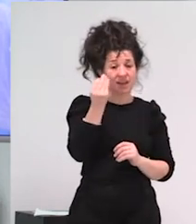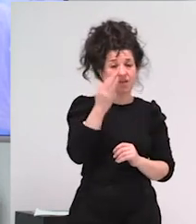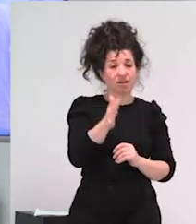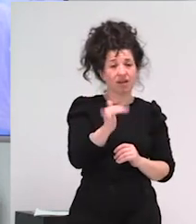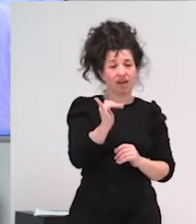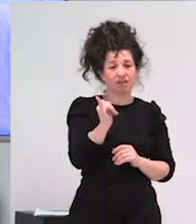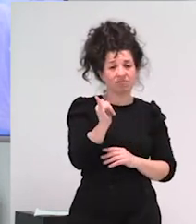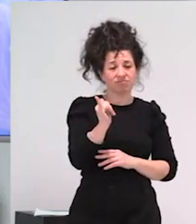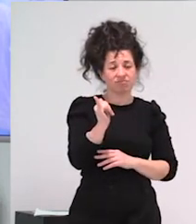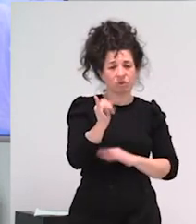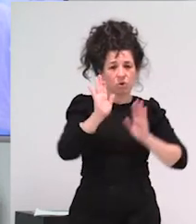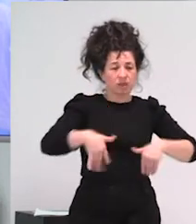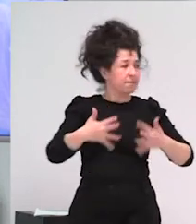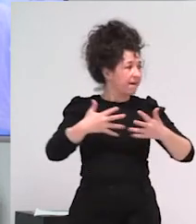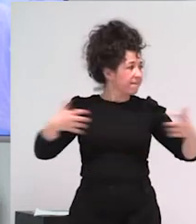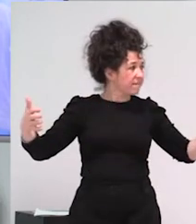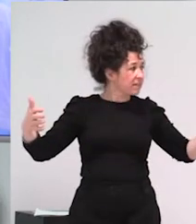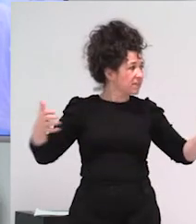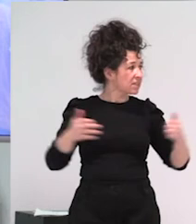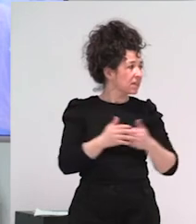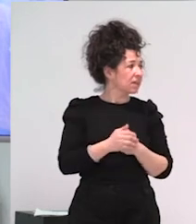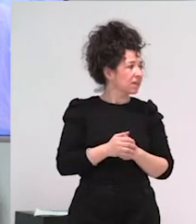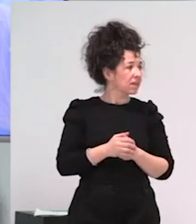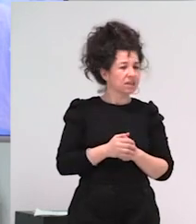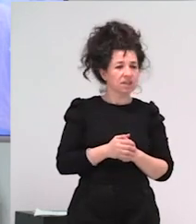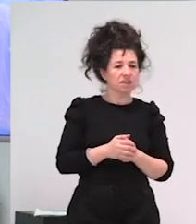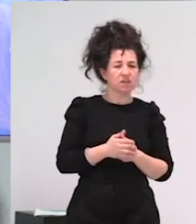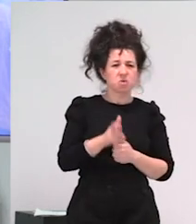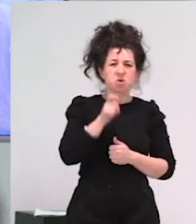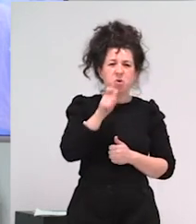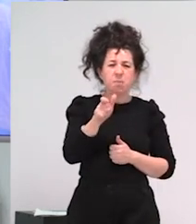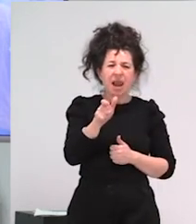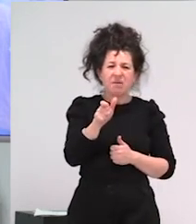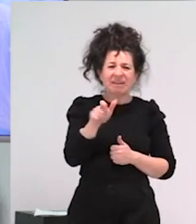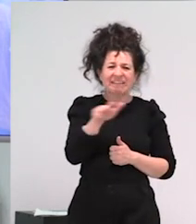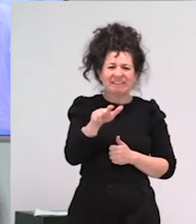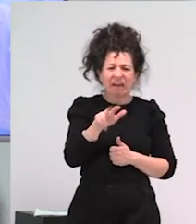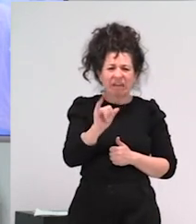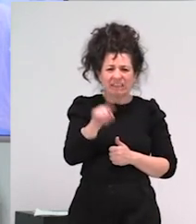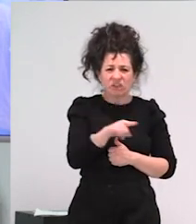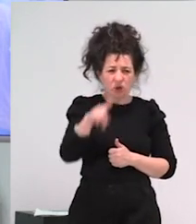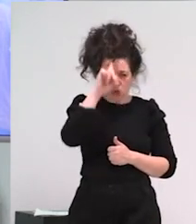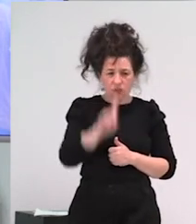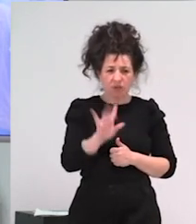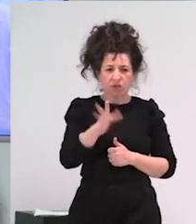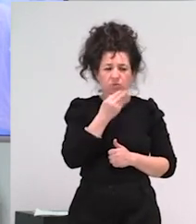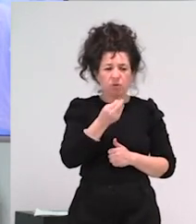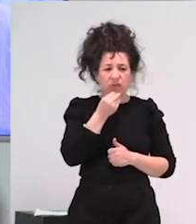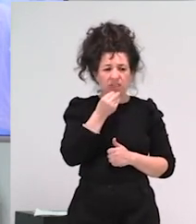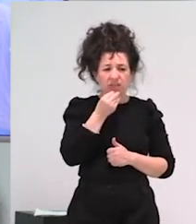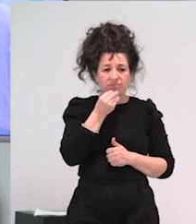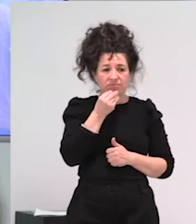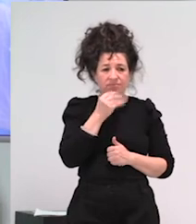como esta última frase, he puesto en Shashamen porque no sé si existe esta palabra en castellano, pero me parece muy bonita, que al final